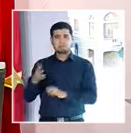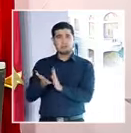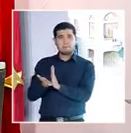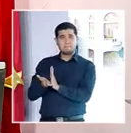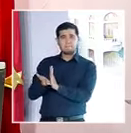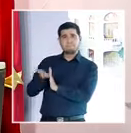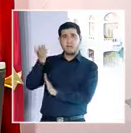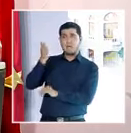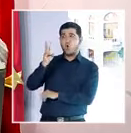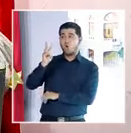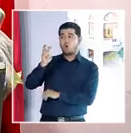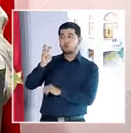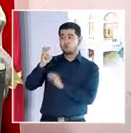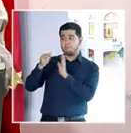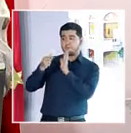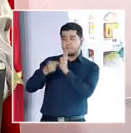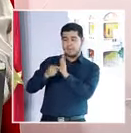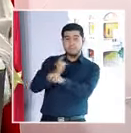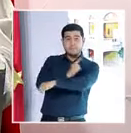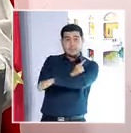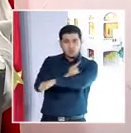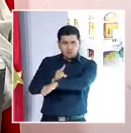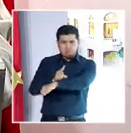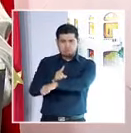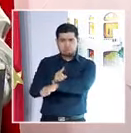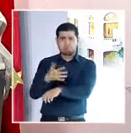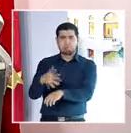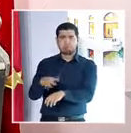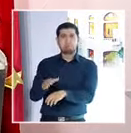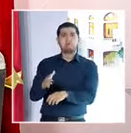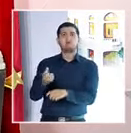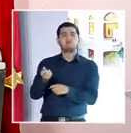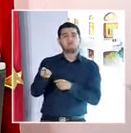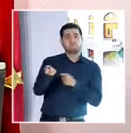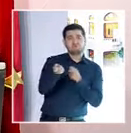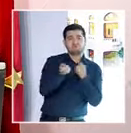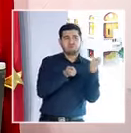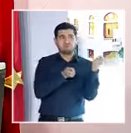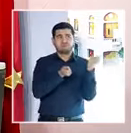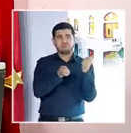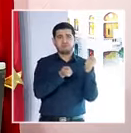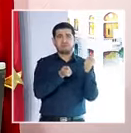pesos del departamento y una gestión ante el Gobierno Nacional de